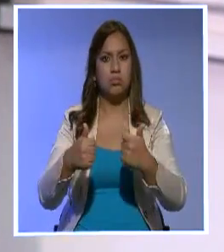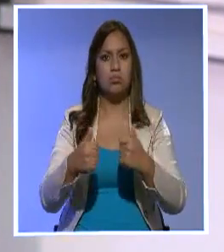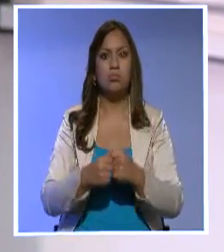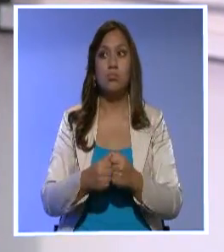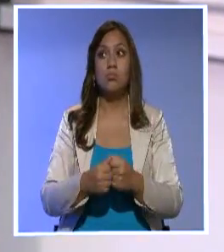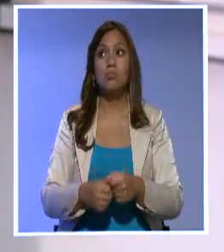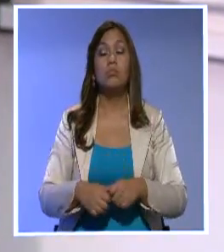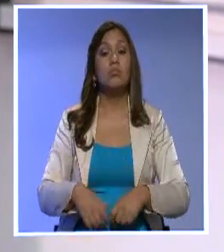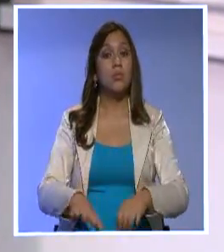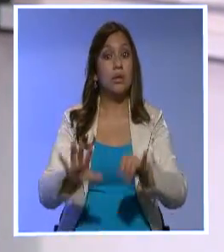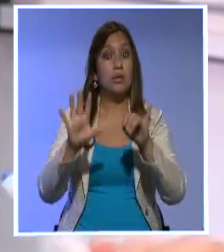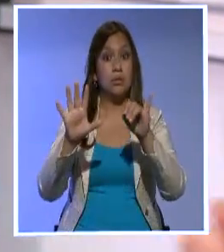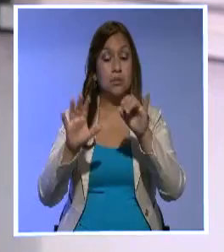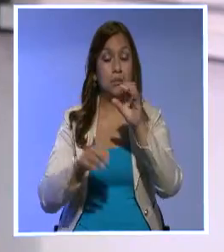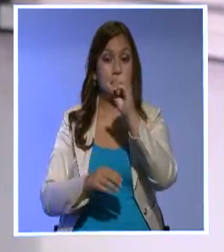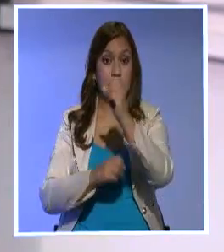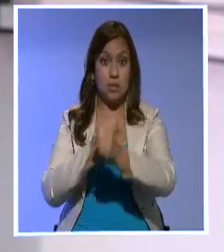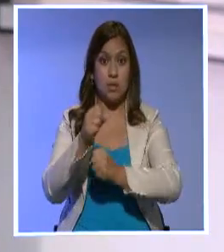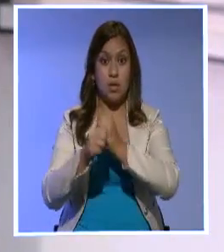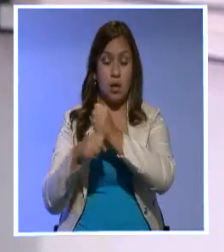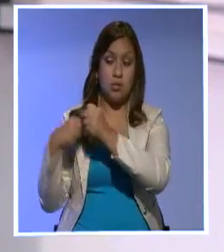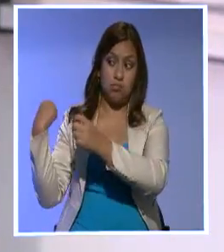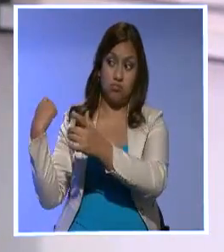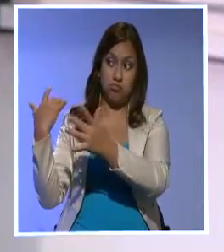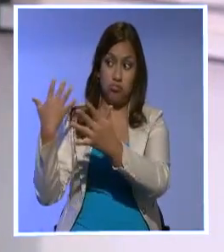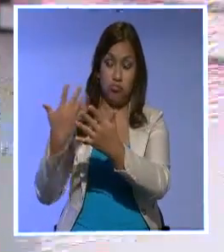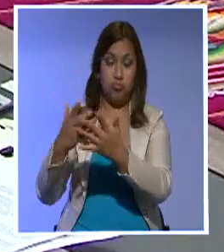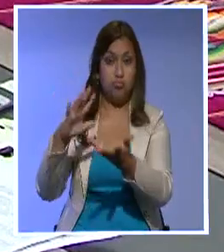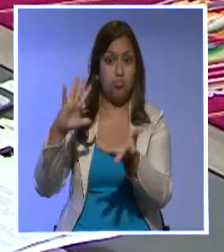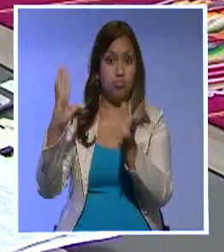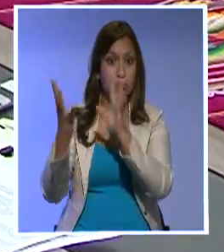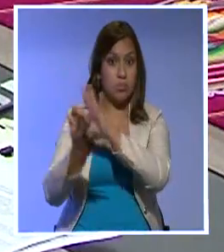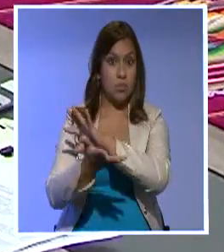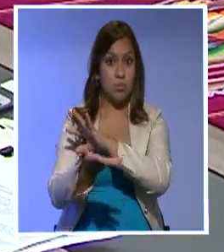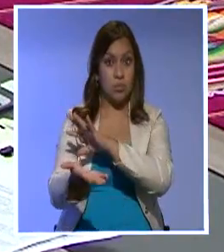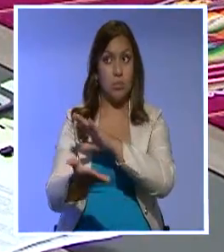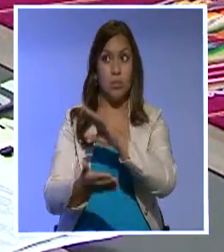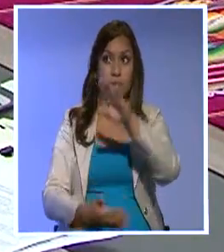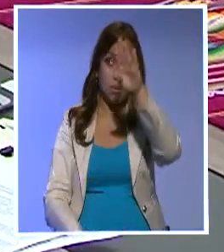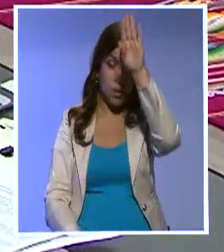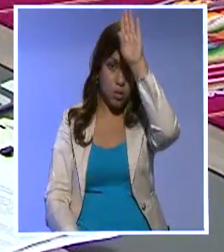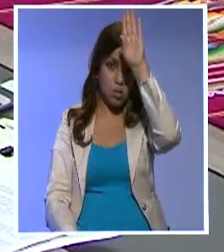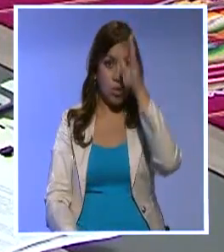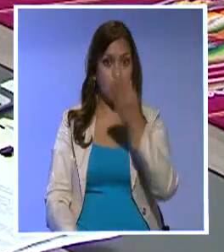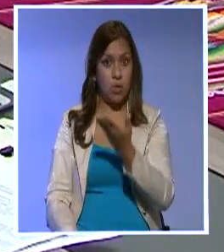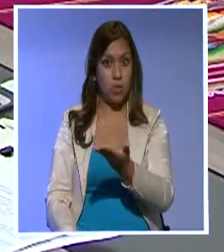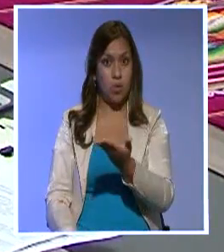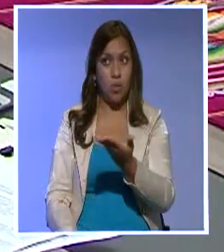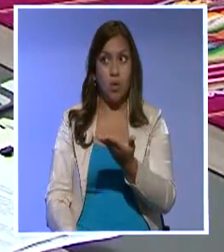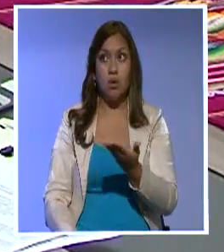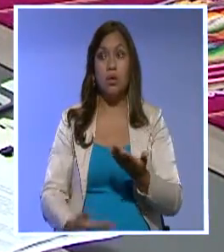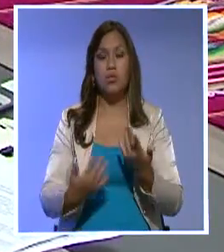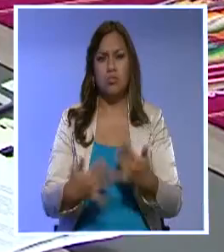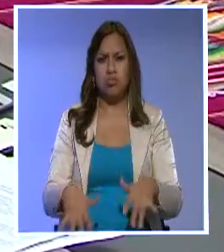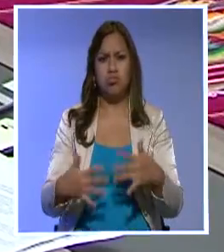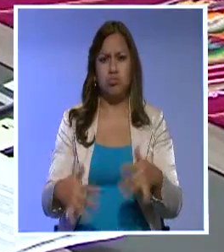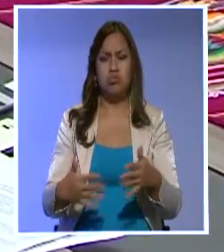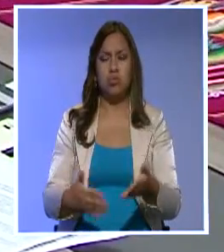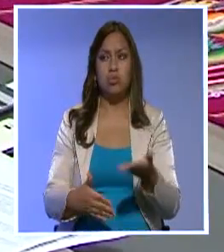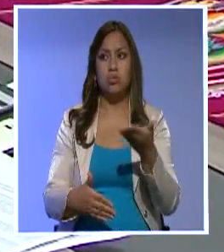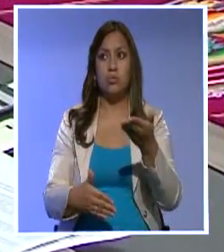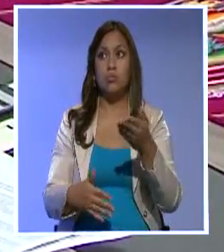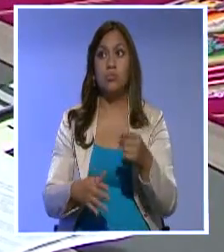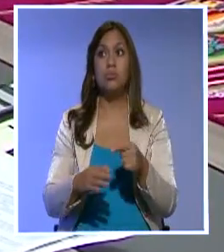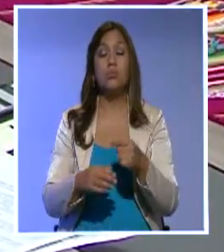después de seis décadas de tener esa transformación a través de la revolución cubana no solamente que es un país cuyo indicador